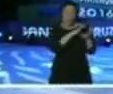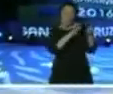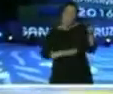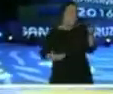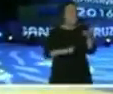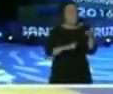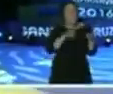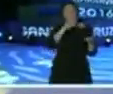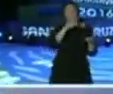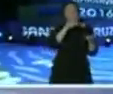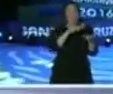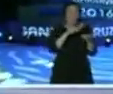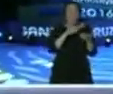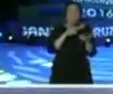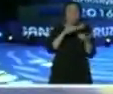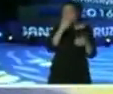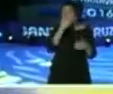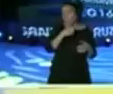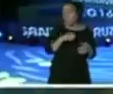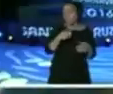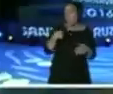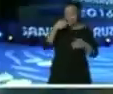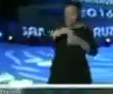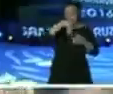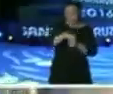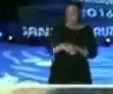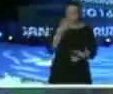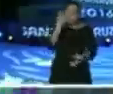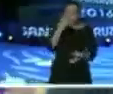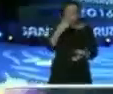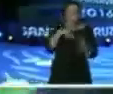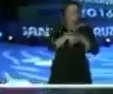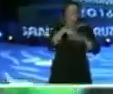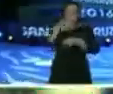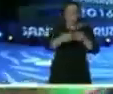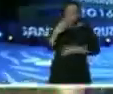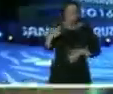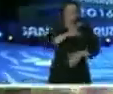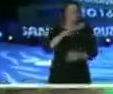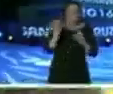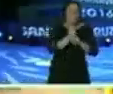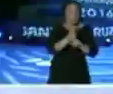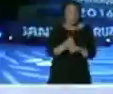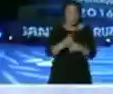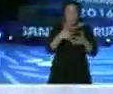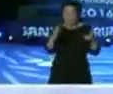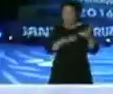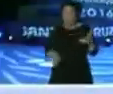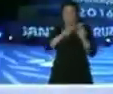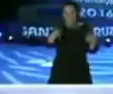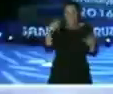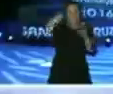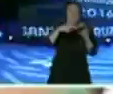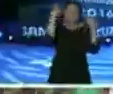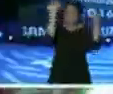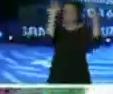Recorrine superado con la paja que he cantado. Un recurso utilizado para llegar a ser premiado. Meto letras sin sentido con tal de ser